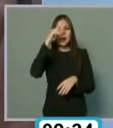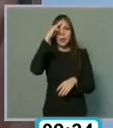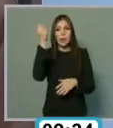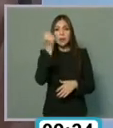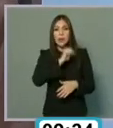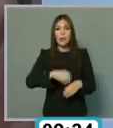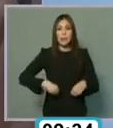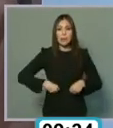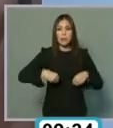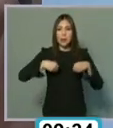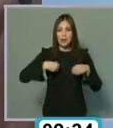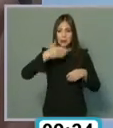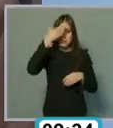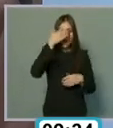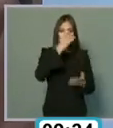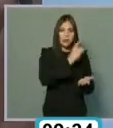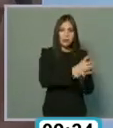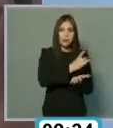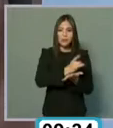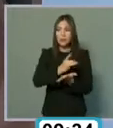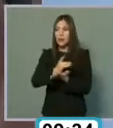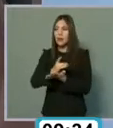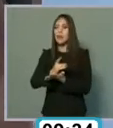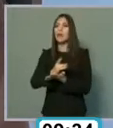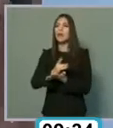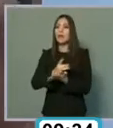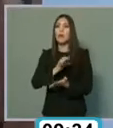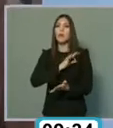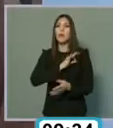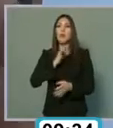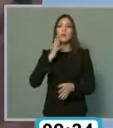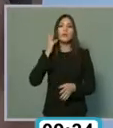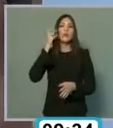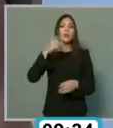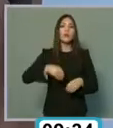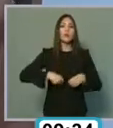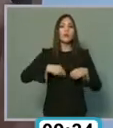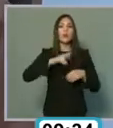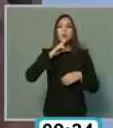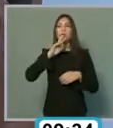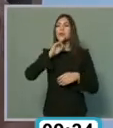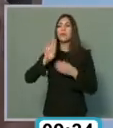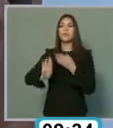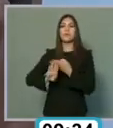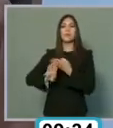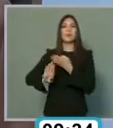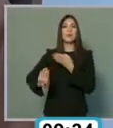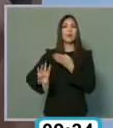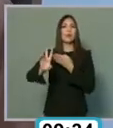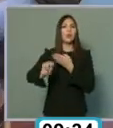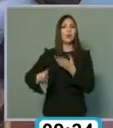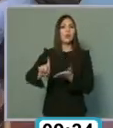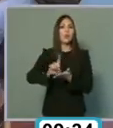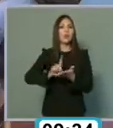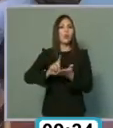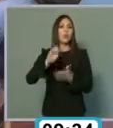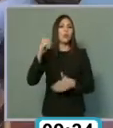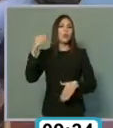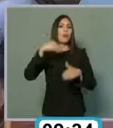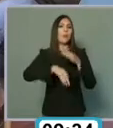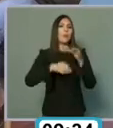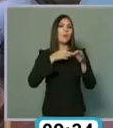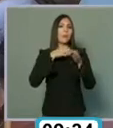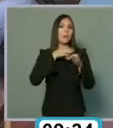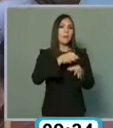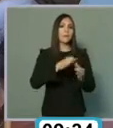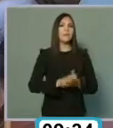permitir poder desenvolverse mejor y entonces alejarse de las drogas o de caer en la adicción. ¿Y qué es lo que podemos nosotros, por ejemplo,